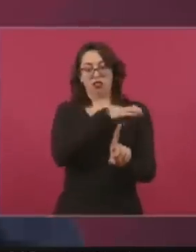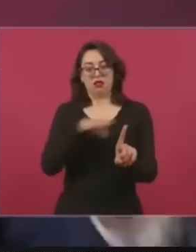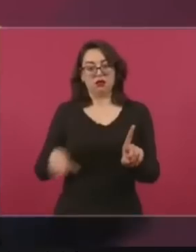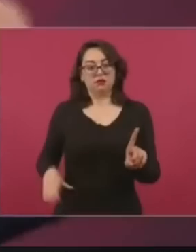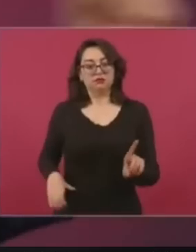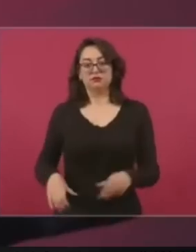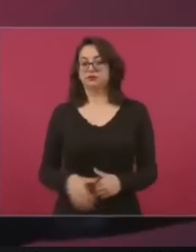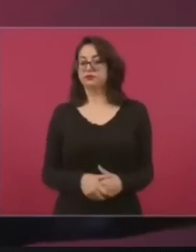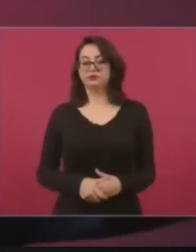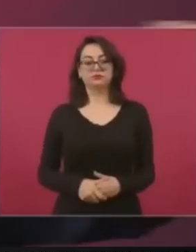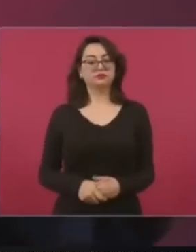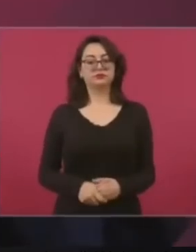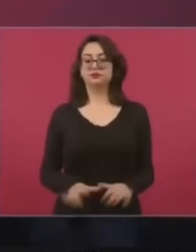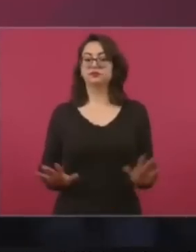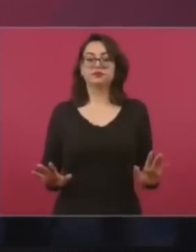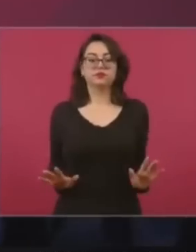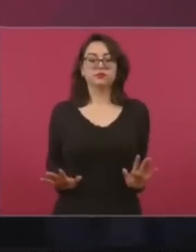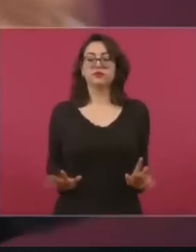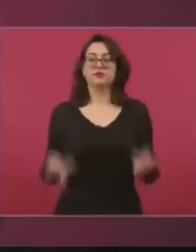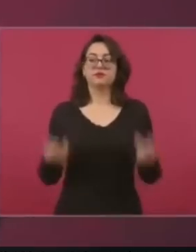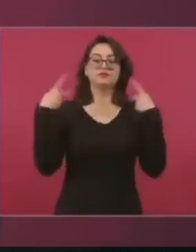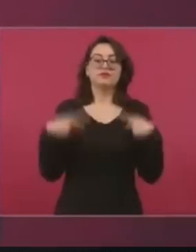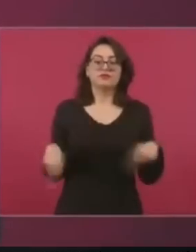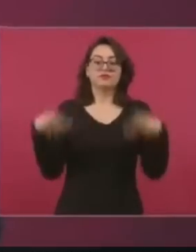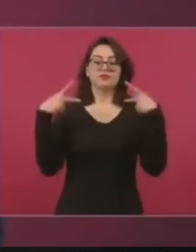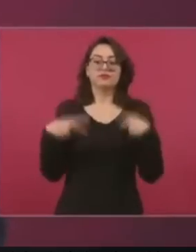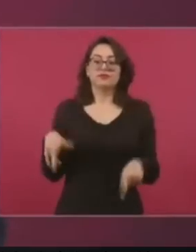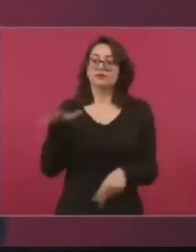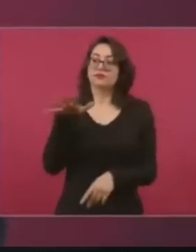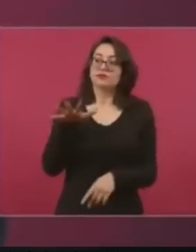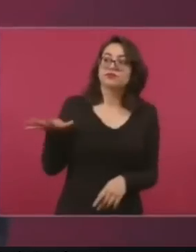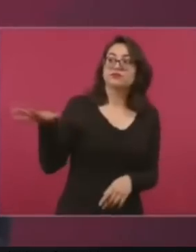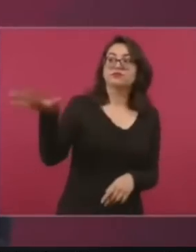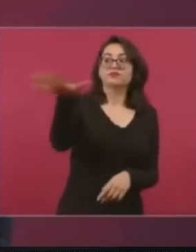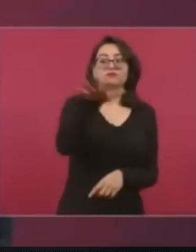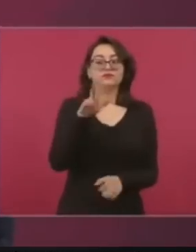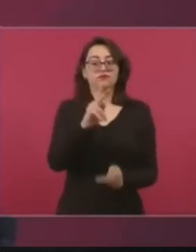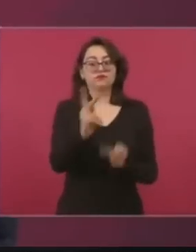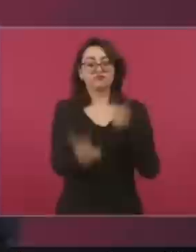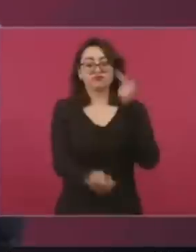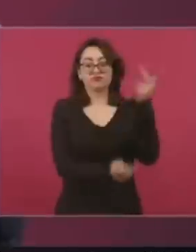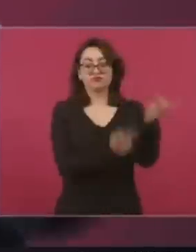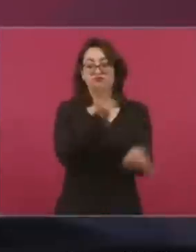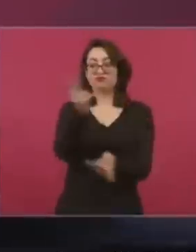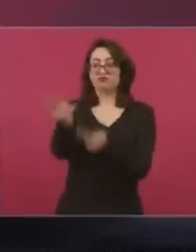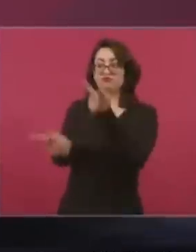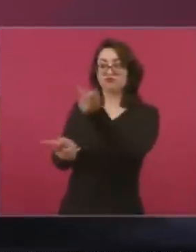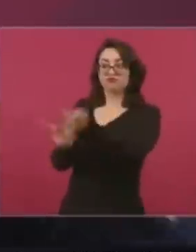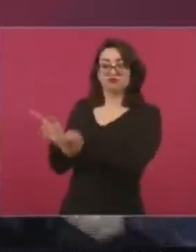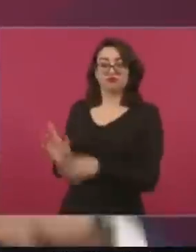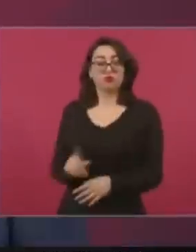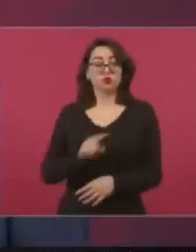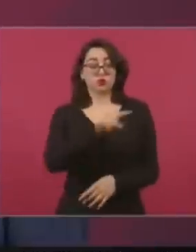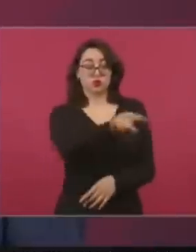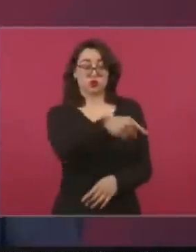va a ser la gente porque me estás haciendo la pregunta pero